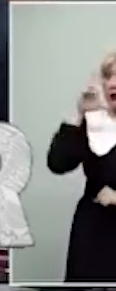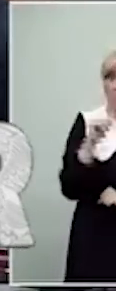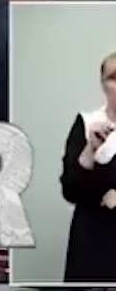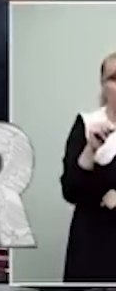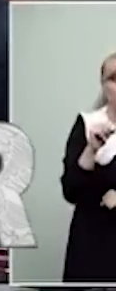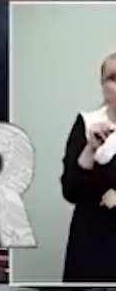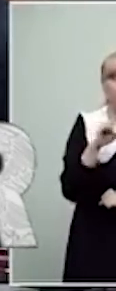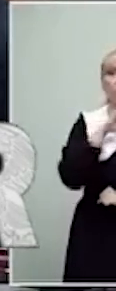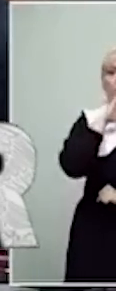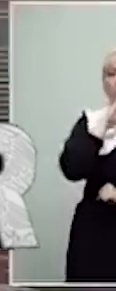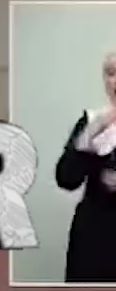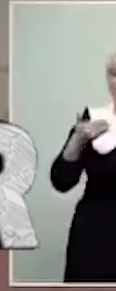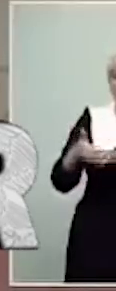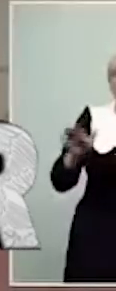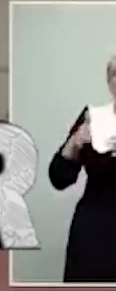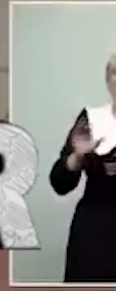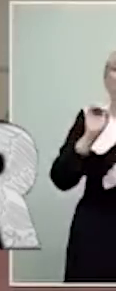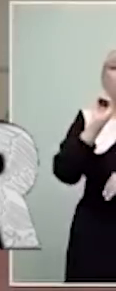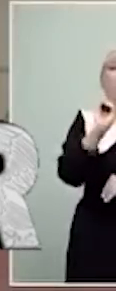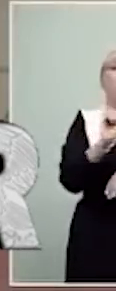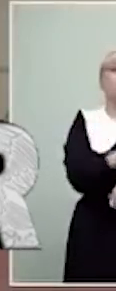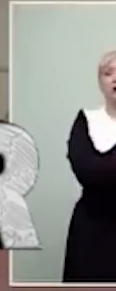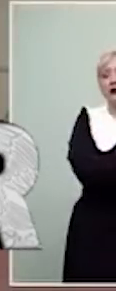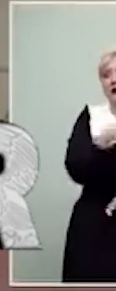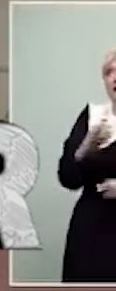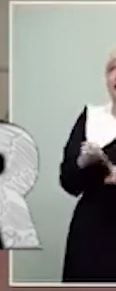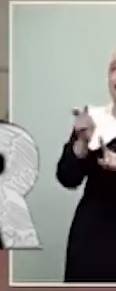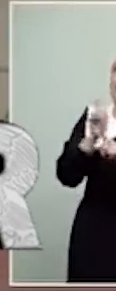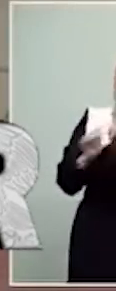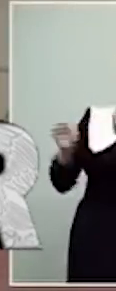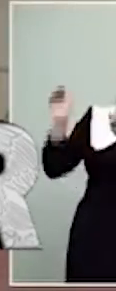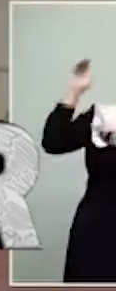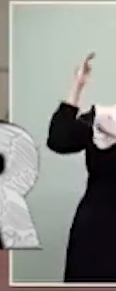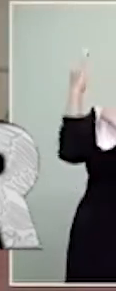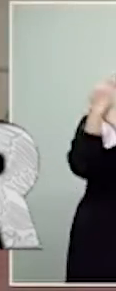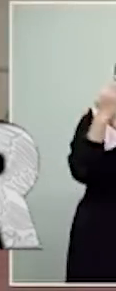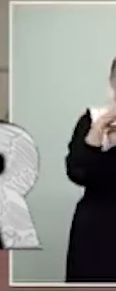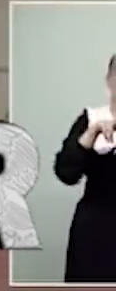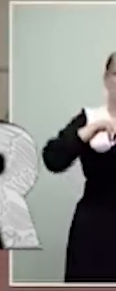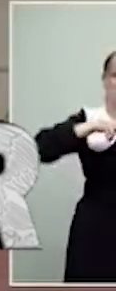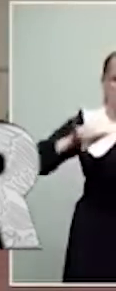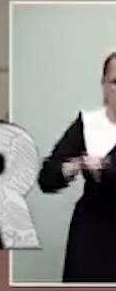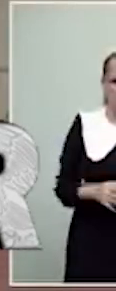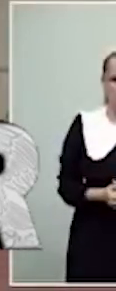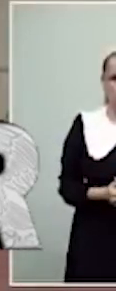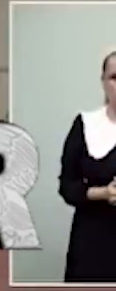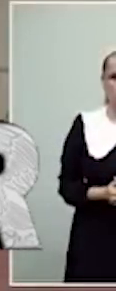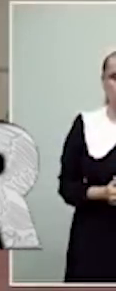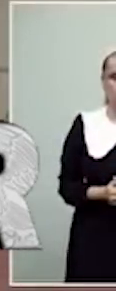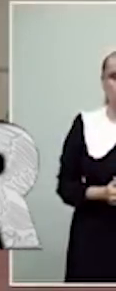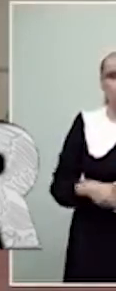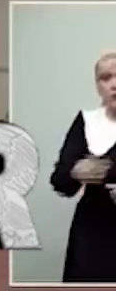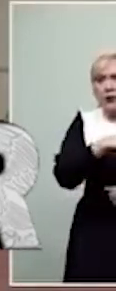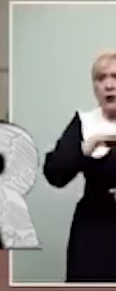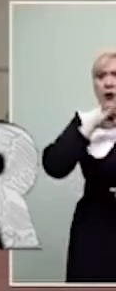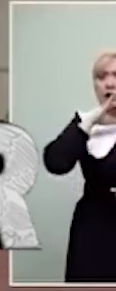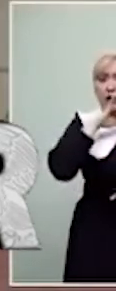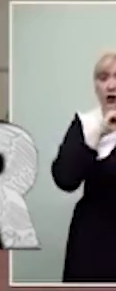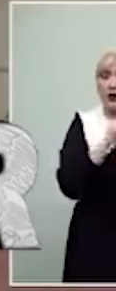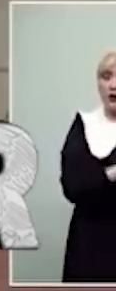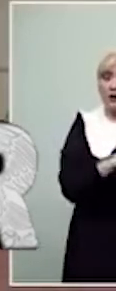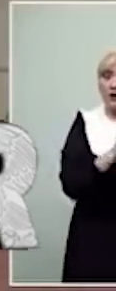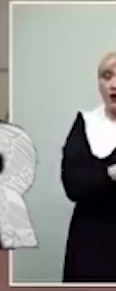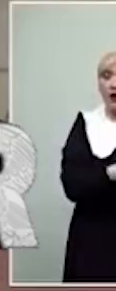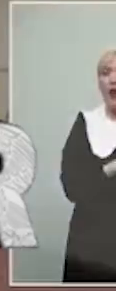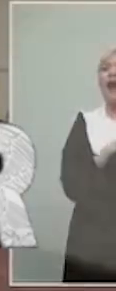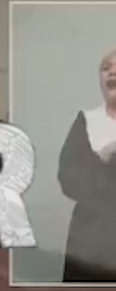ya amenazaron poner menos casillas de las que estaban estipuladas en esta revocación del mandato, algo parecido a